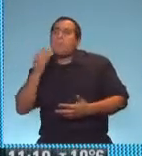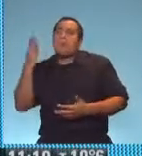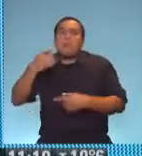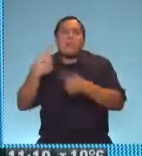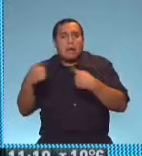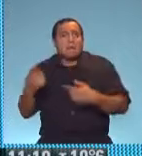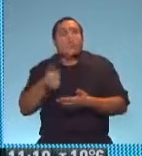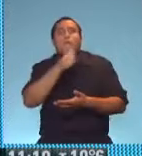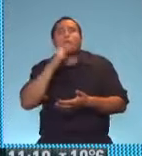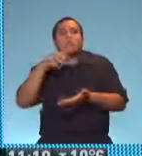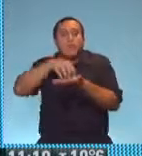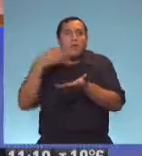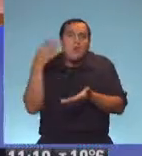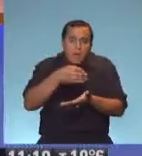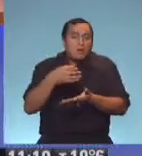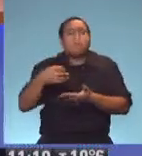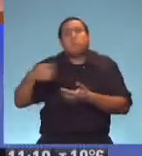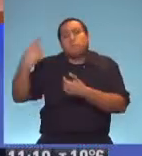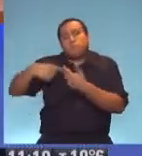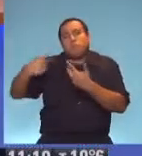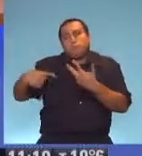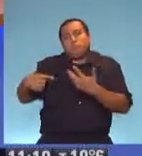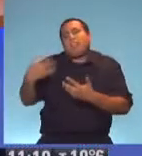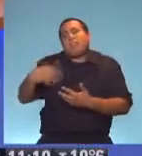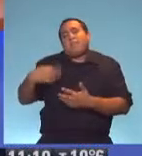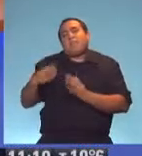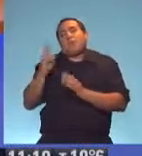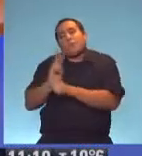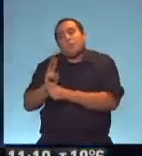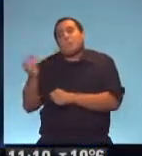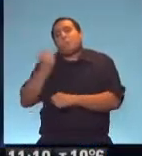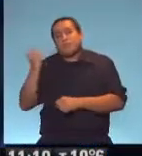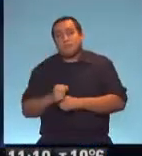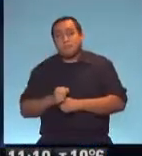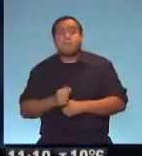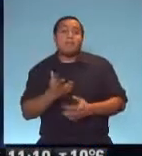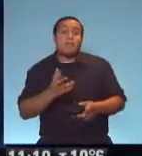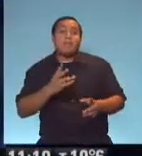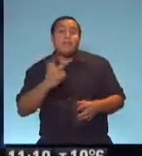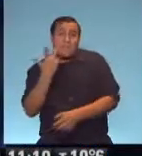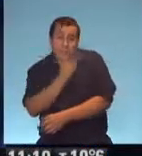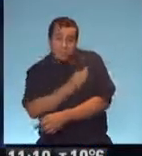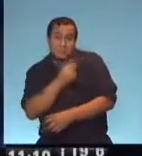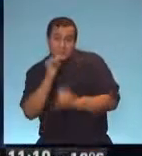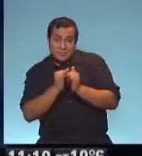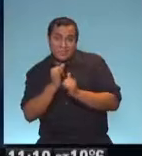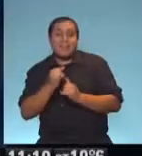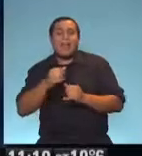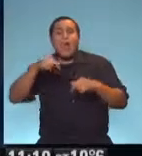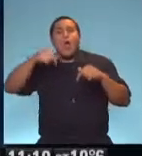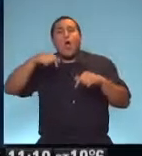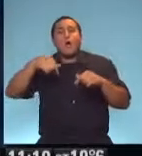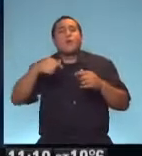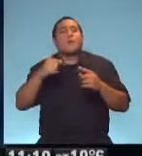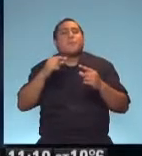si tienen que ir a la farmacia, digamos. Esos son los aspectos fundamentales. Fantástico. La vacunación, recién decíamos, la finalización en 6, la vacunación